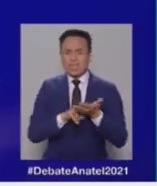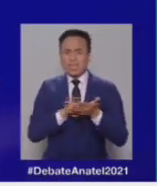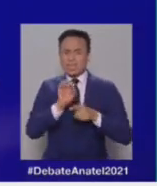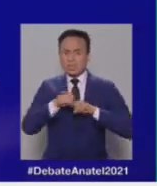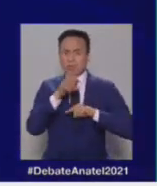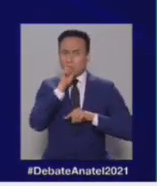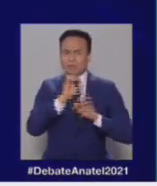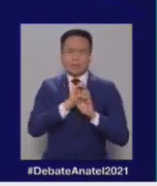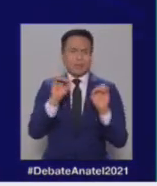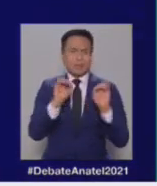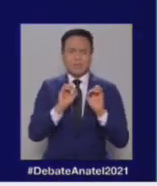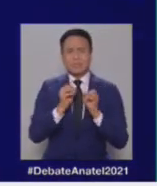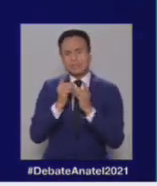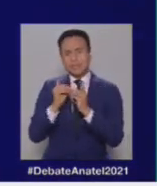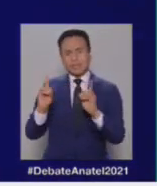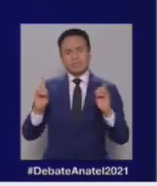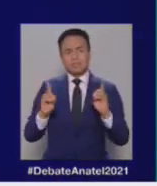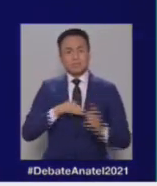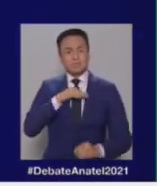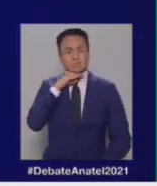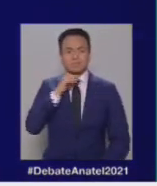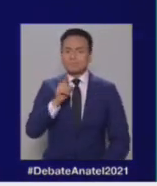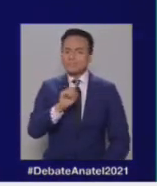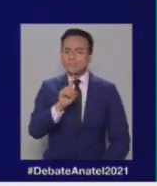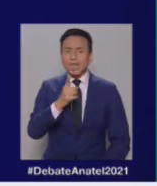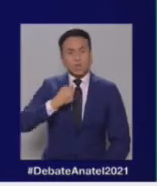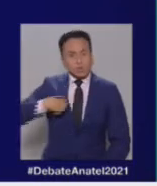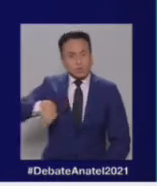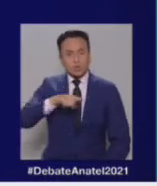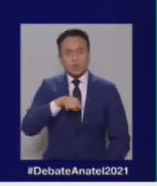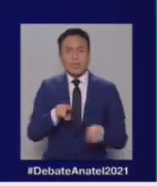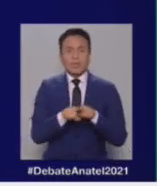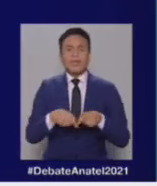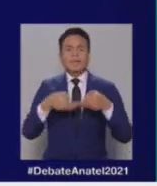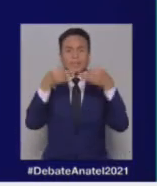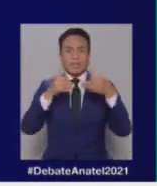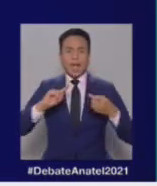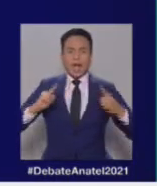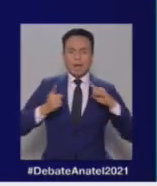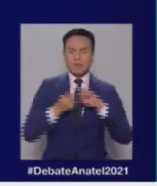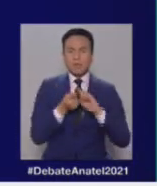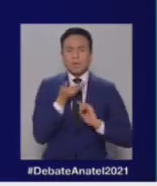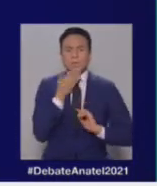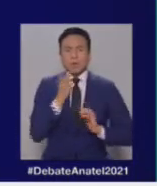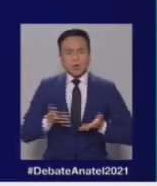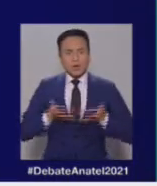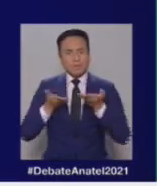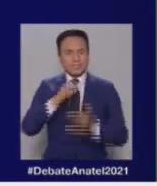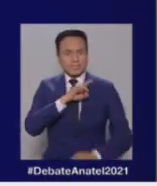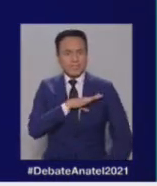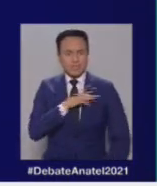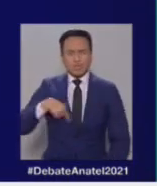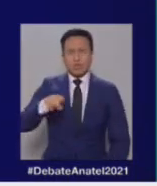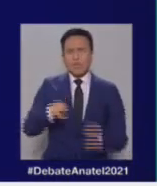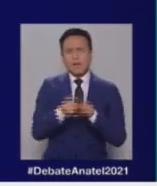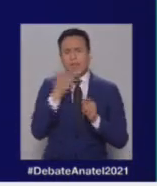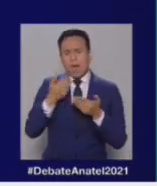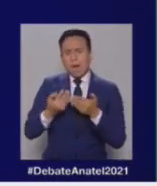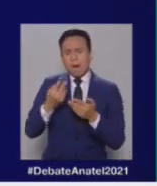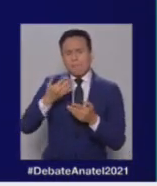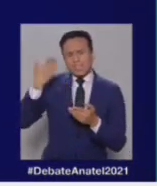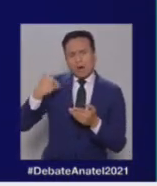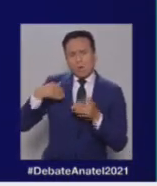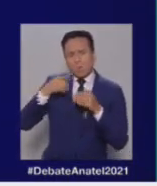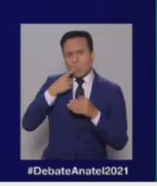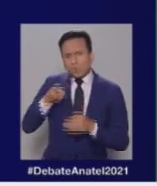quien, según las encuestas, sería el más probable postulante en llegar a la segunda vuelta. En ese sentido, sostuvo que nos une el sentido